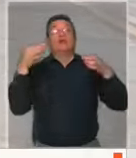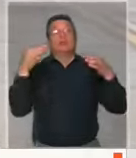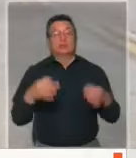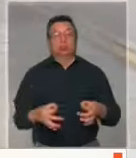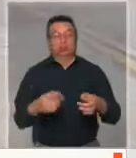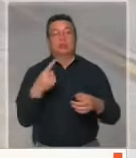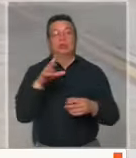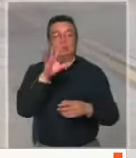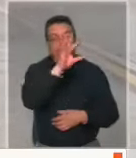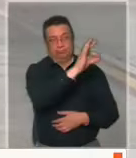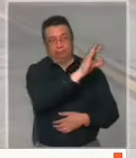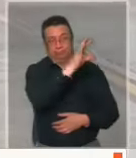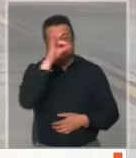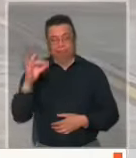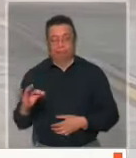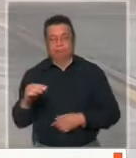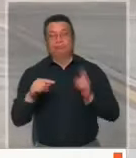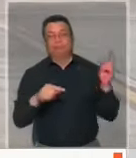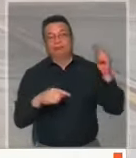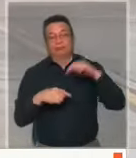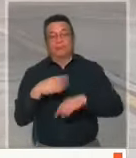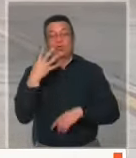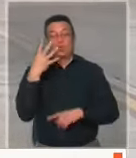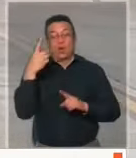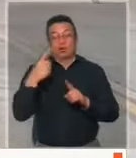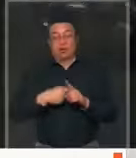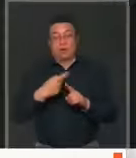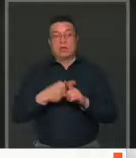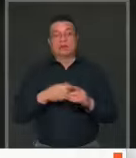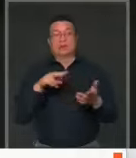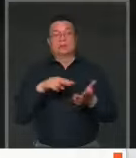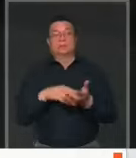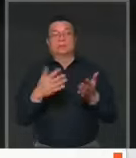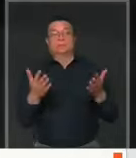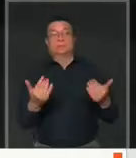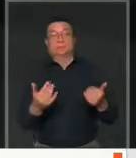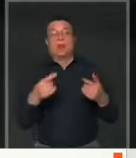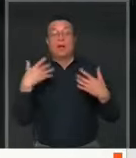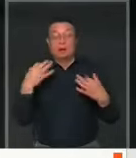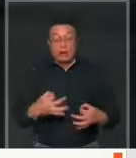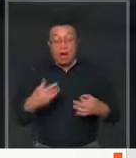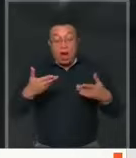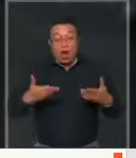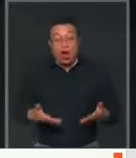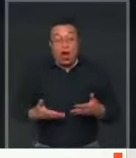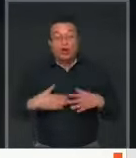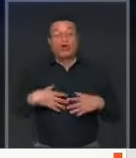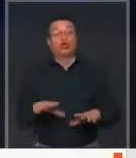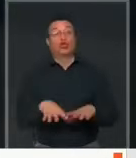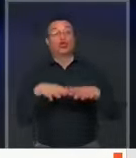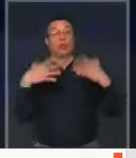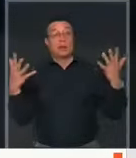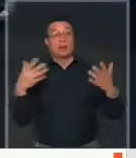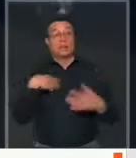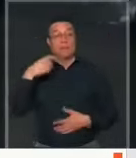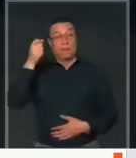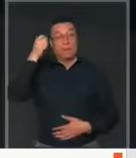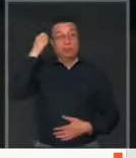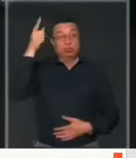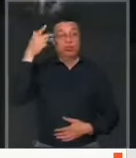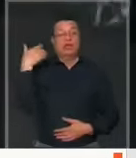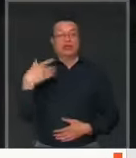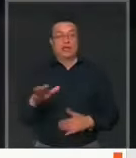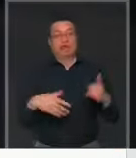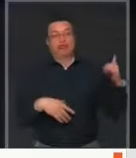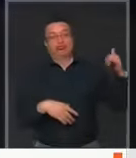una extradición que duró alrededor de 4 meses y que finalmente hoy día, con algo de sorpresa, nos enteramos, ya venía rumbo